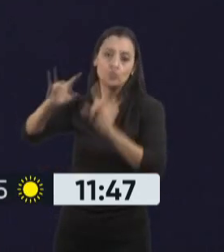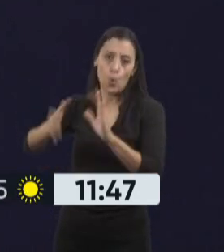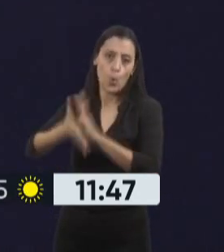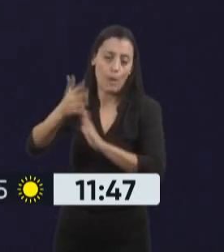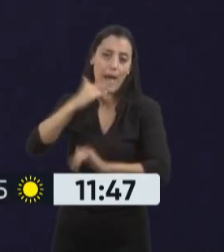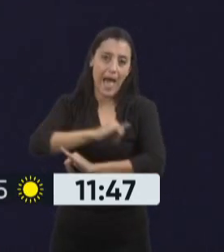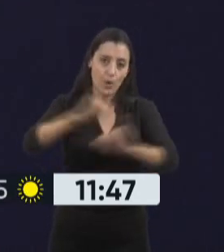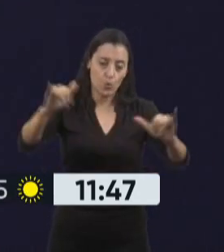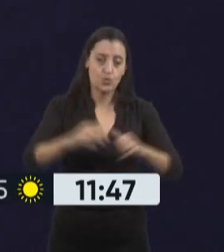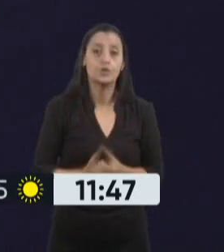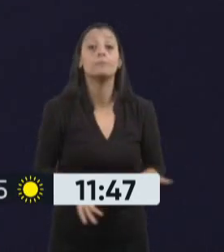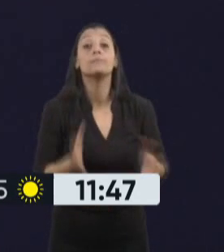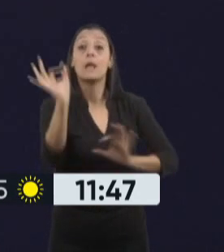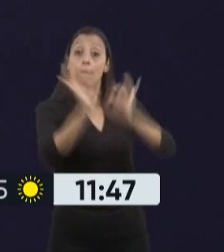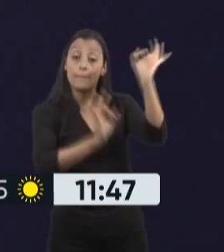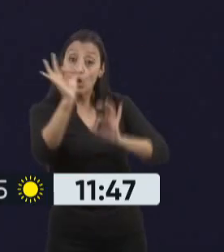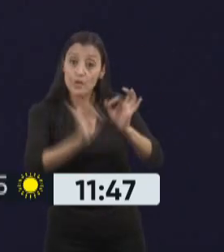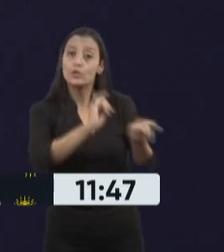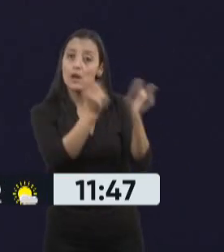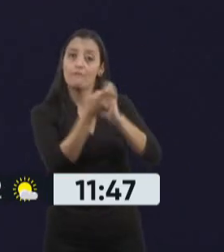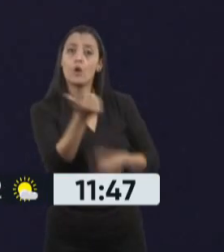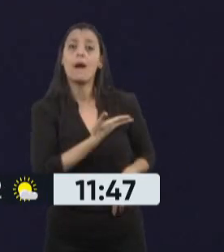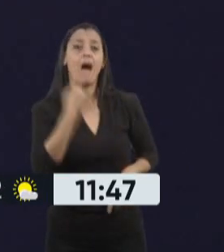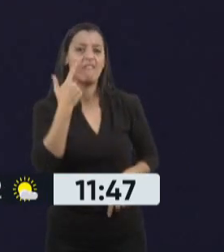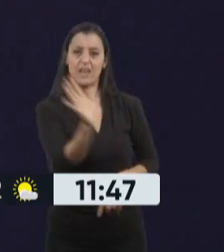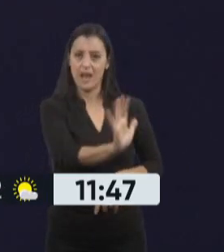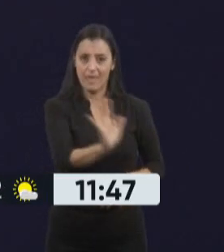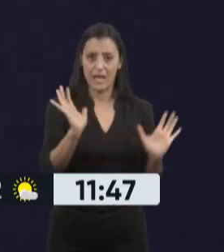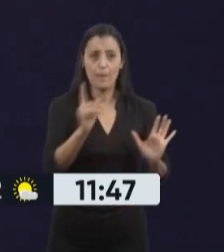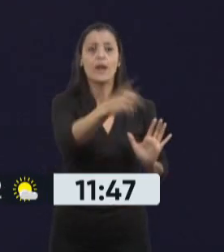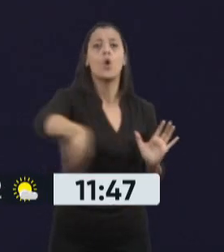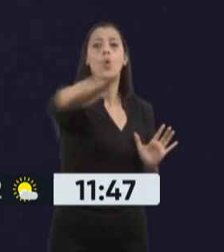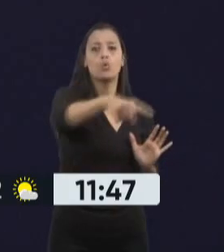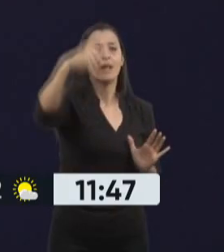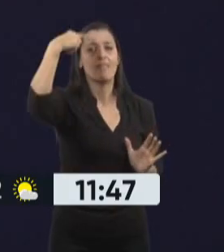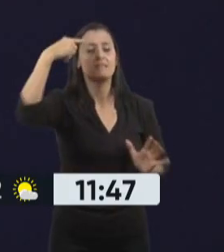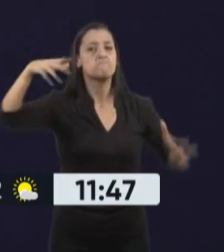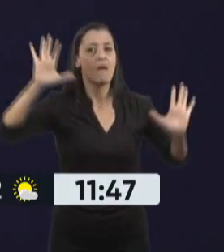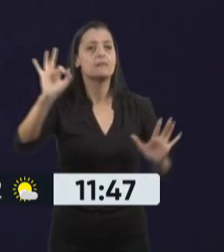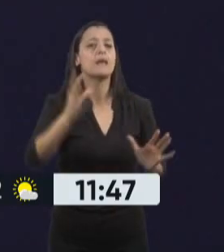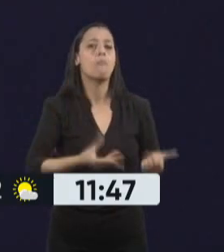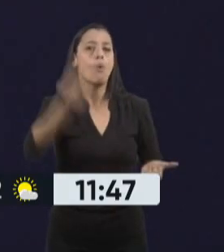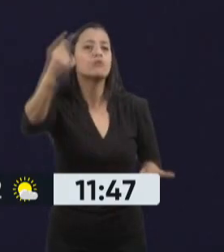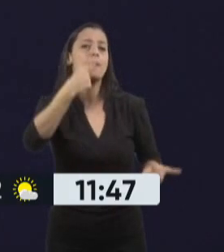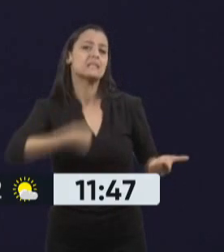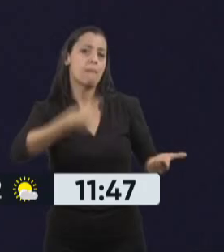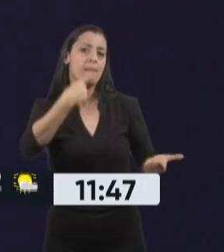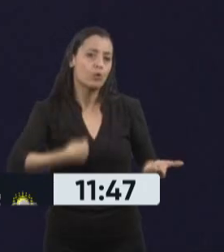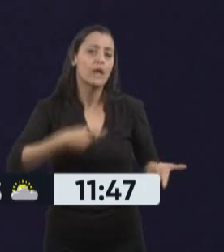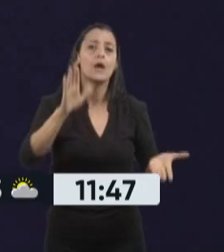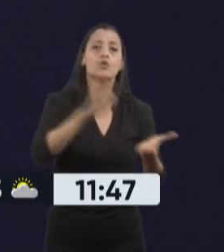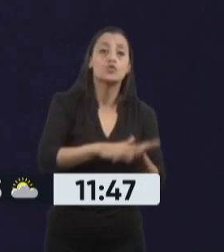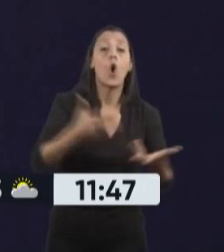Bueno, a ver, el proyecto de reforma de la AFI nada tiene que ver con lo que ustedes muchas veces me han preguntado de